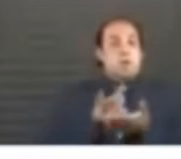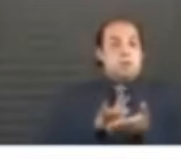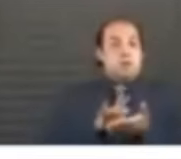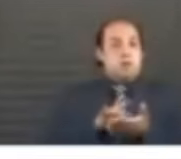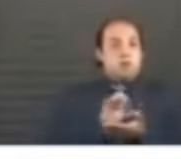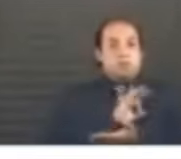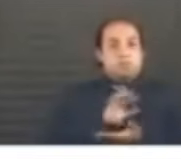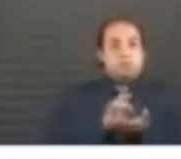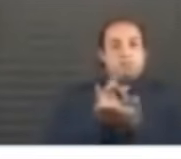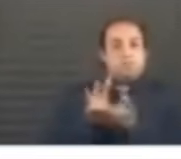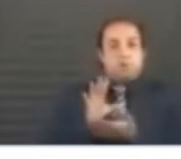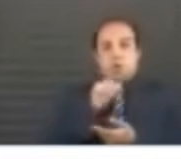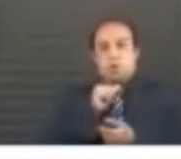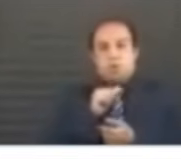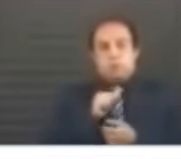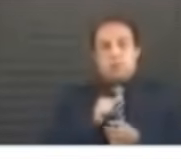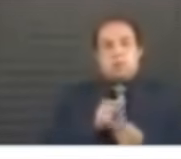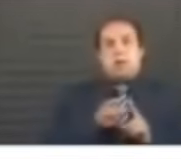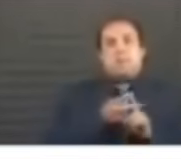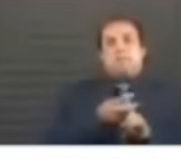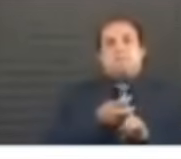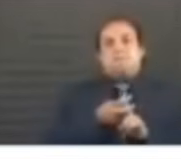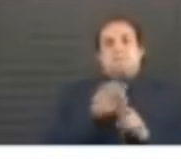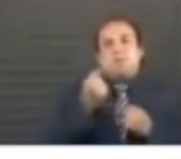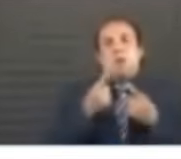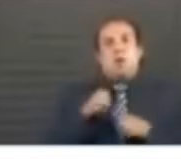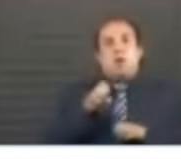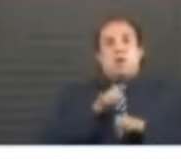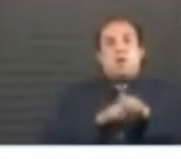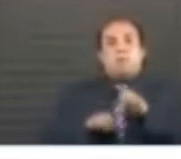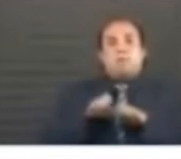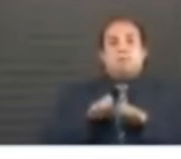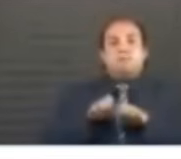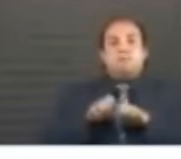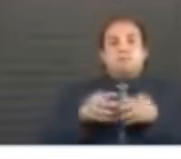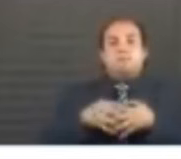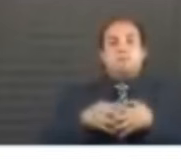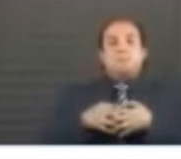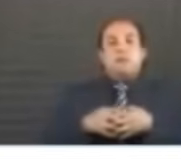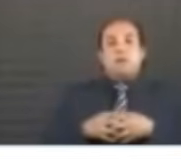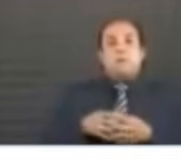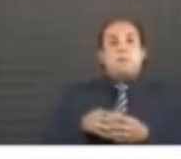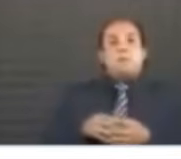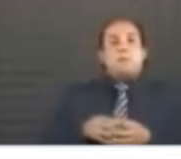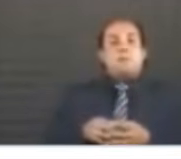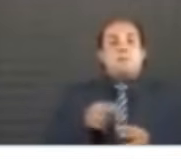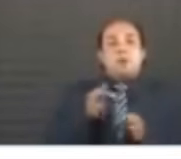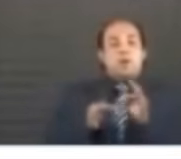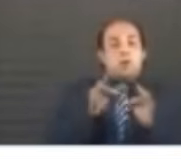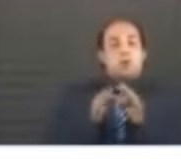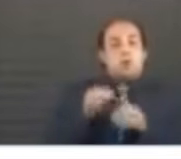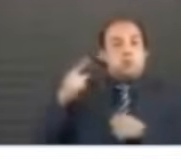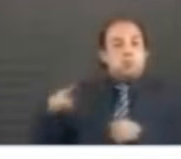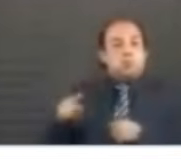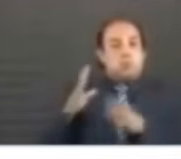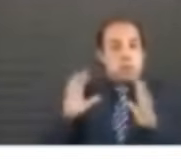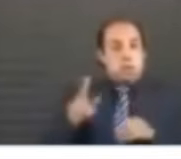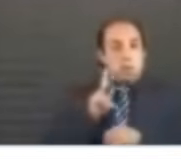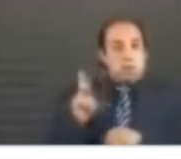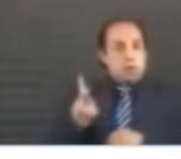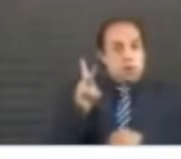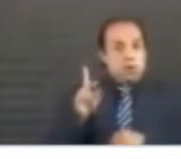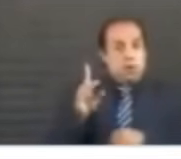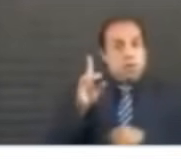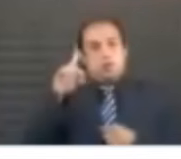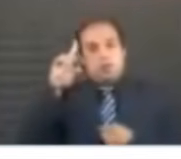No se ¿Quién puede es ser el...? rehén de ningún distribuidor para poder cumplir con un mandato que ya fue publicado en el